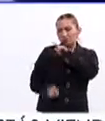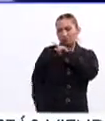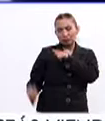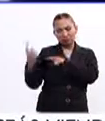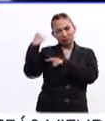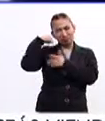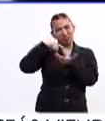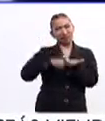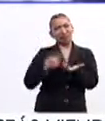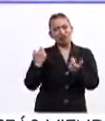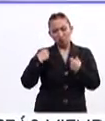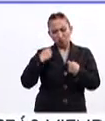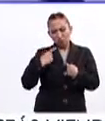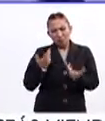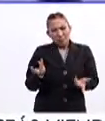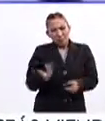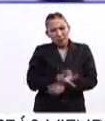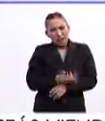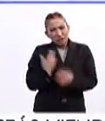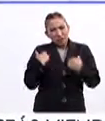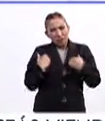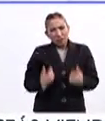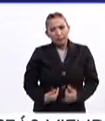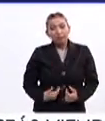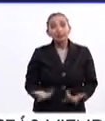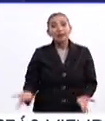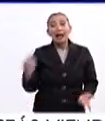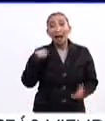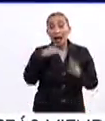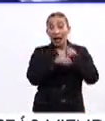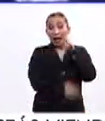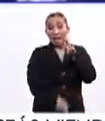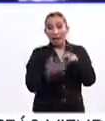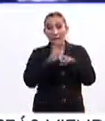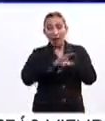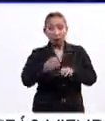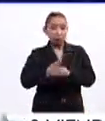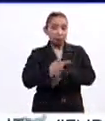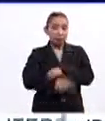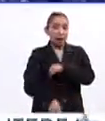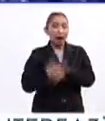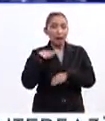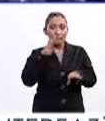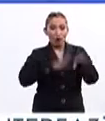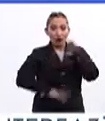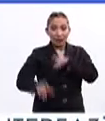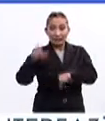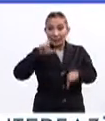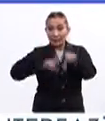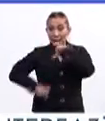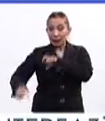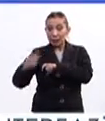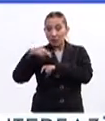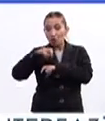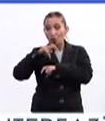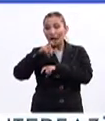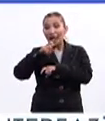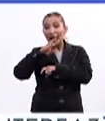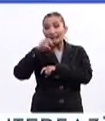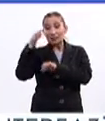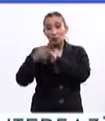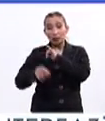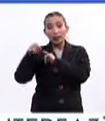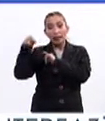hace cuestionarnos sobre nosotros mismos como especie. Entre las armas de destrucción masiva hay biológicas, químicas y nucleares.